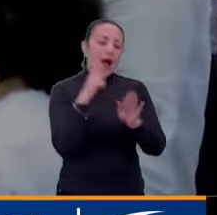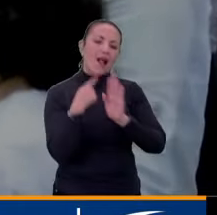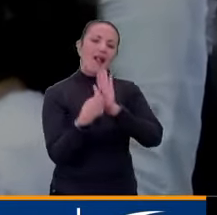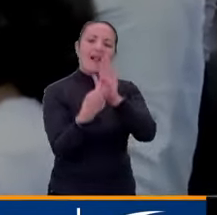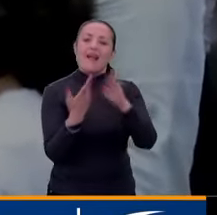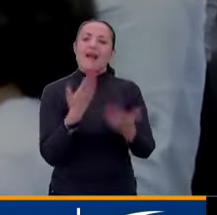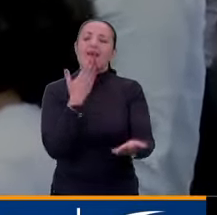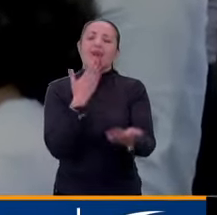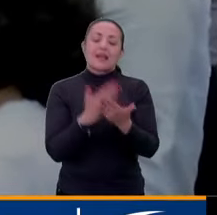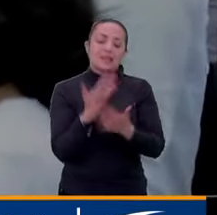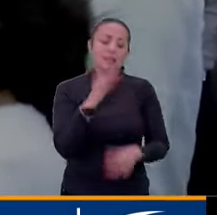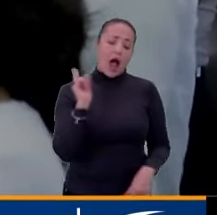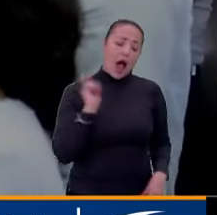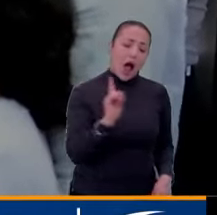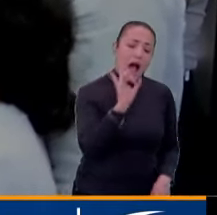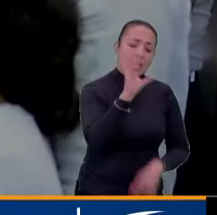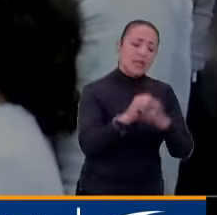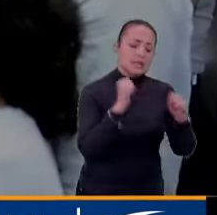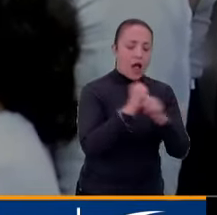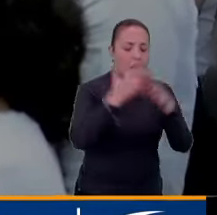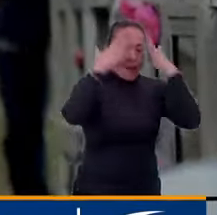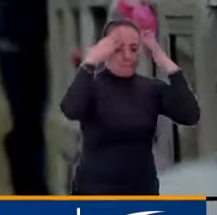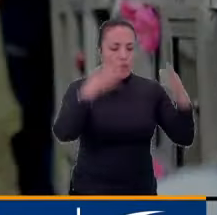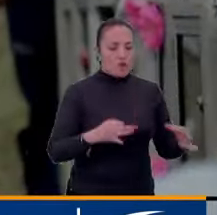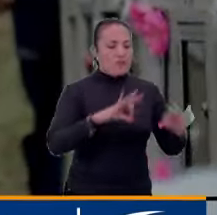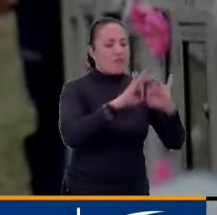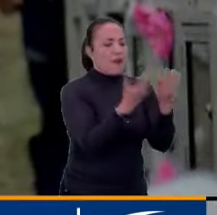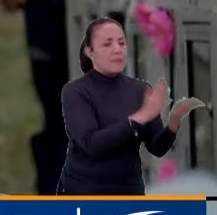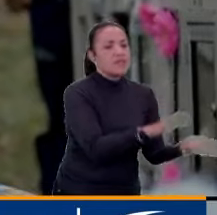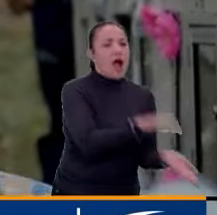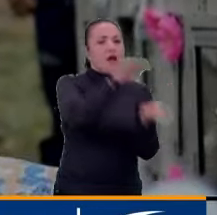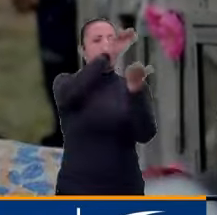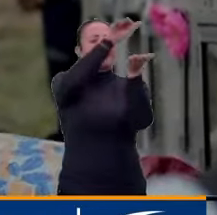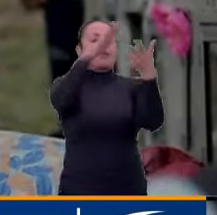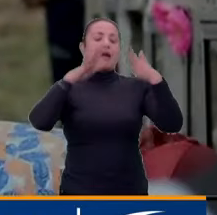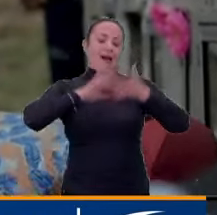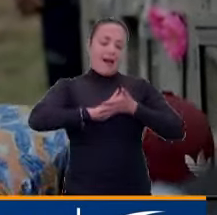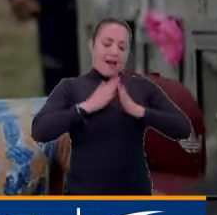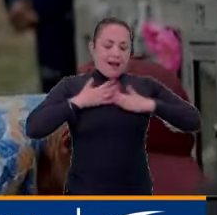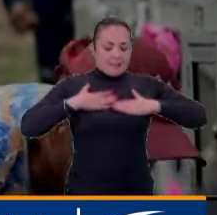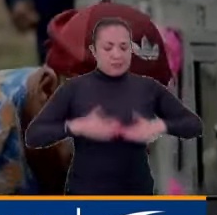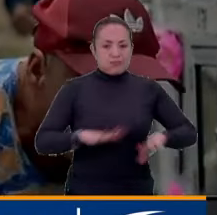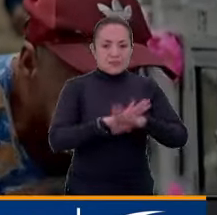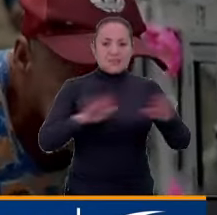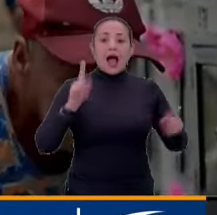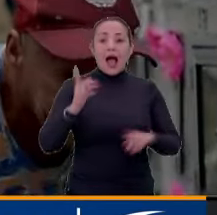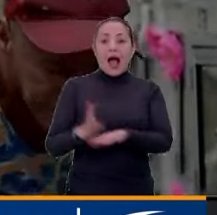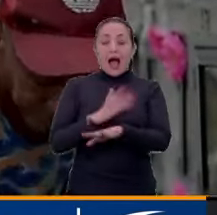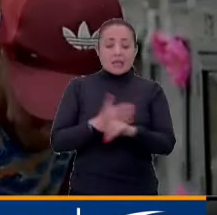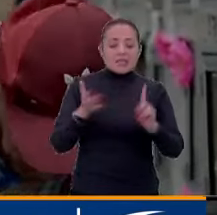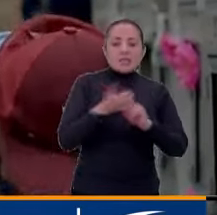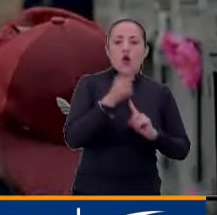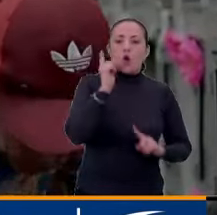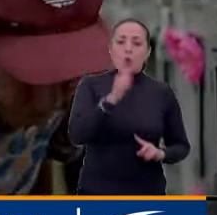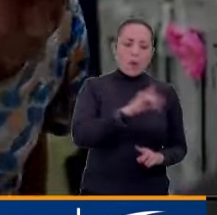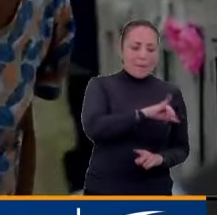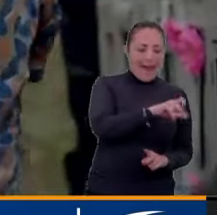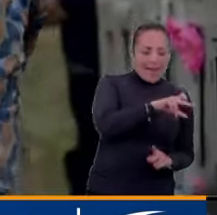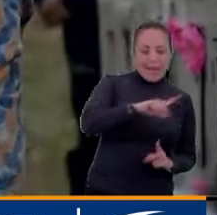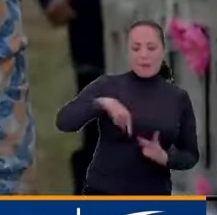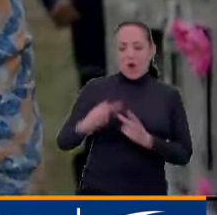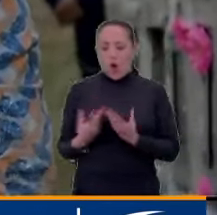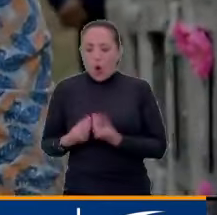15 años su familiar por fin descansa en paz icación se logró gracias a la primera intervención de la jep y la unidad de búsqueda de